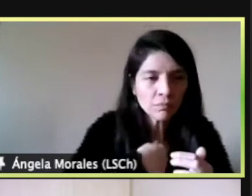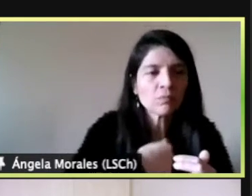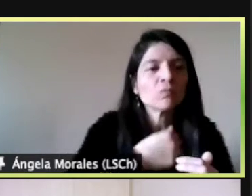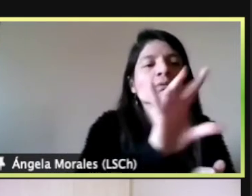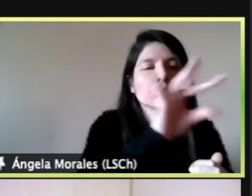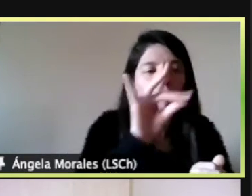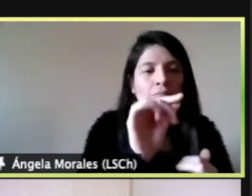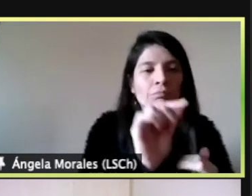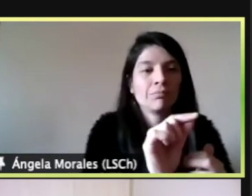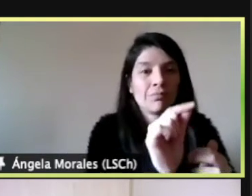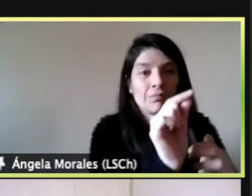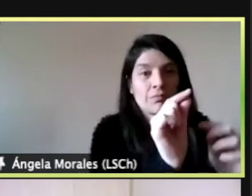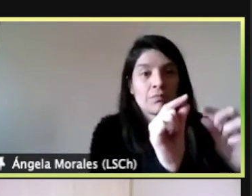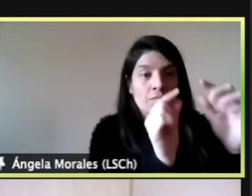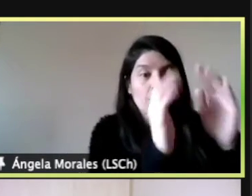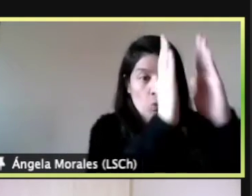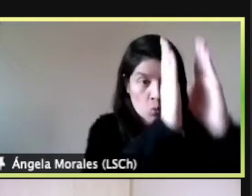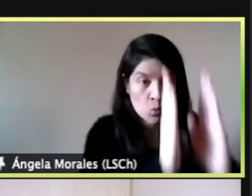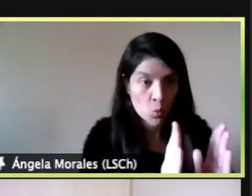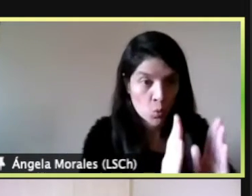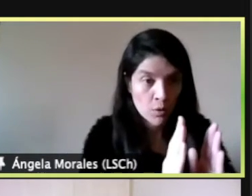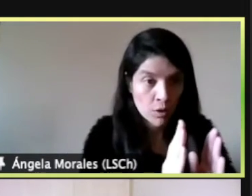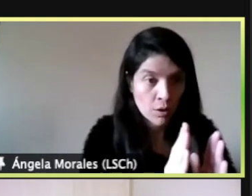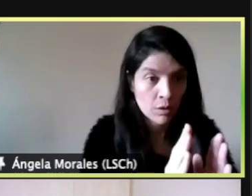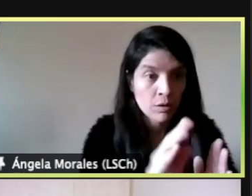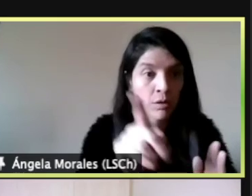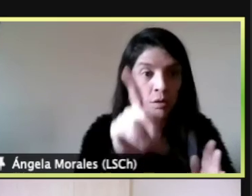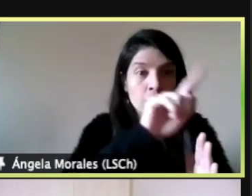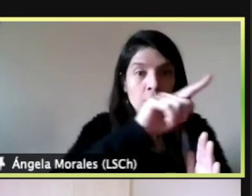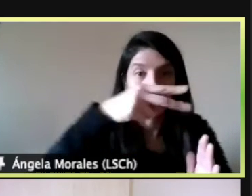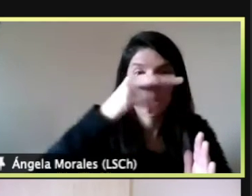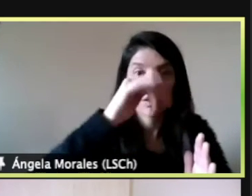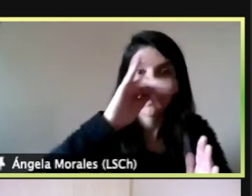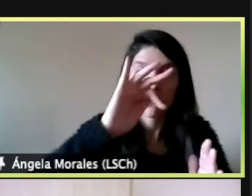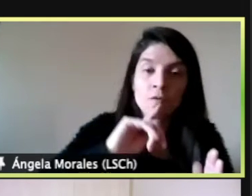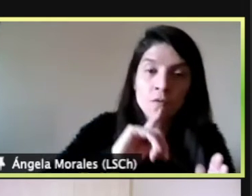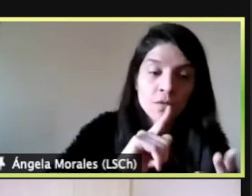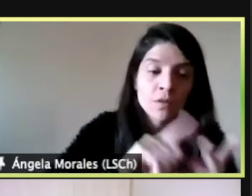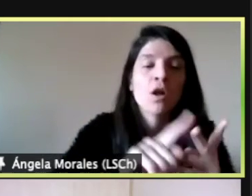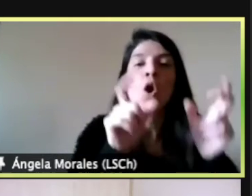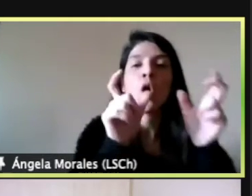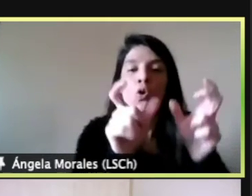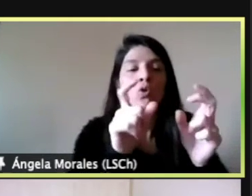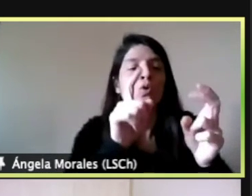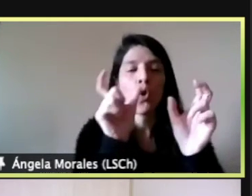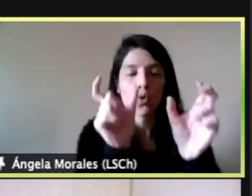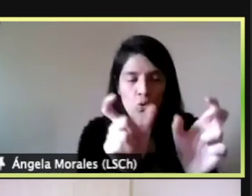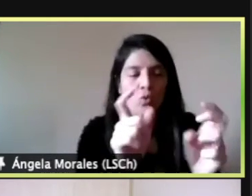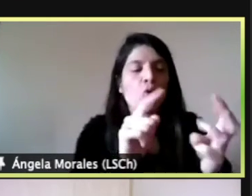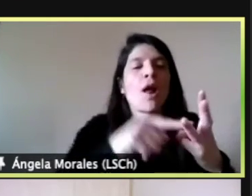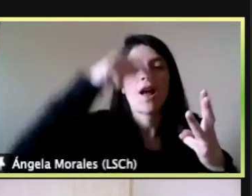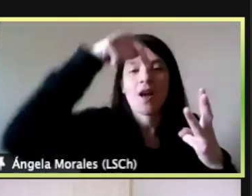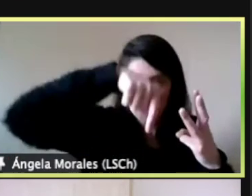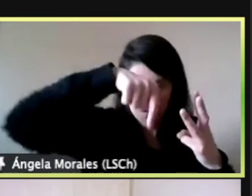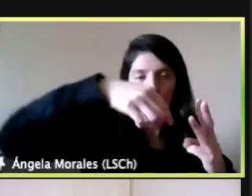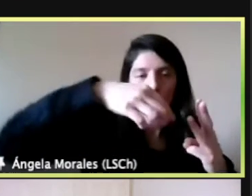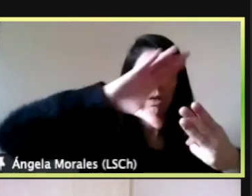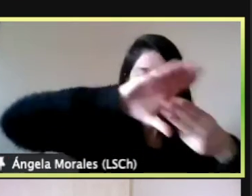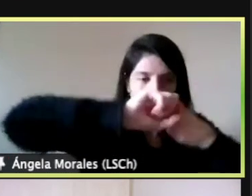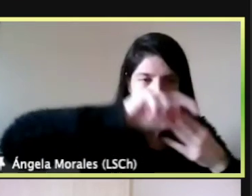con Shift Control hacia abajo, tengo hasta el final. Voy a ir nuevamente a texto en